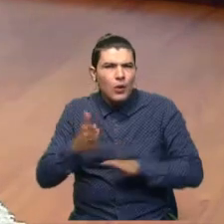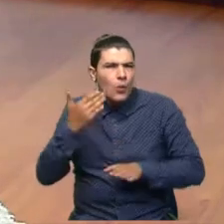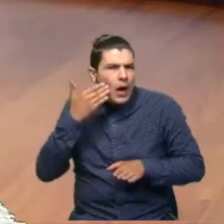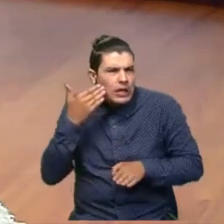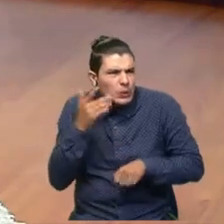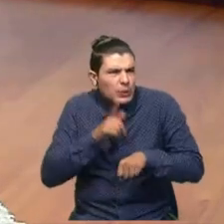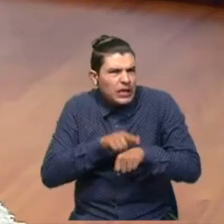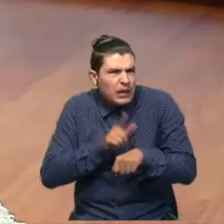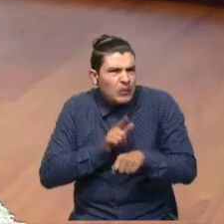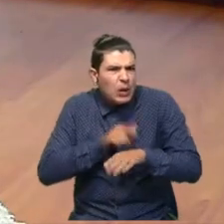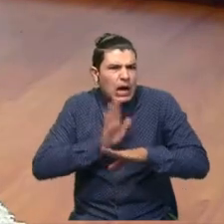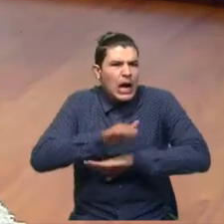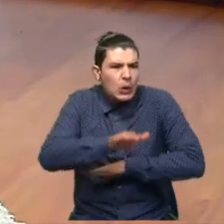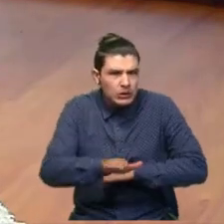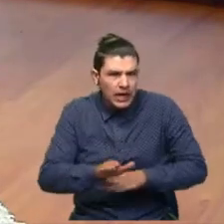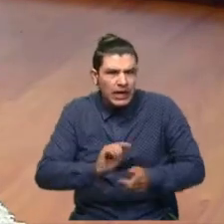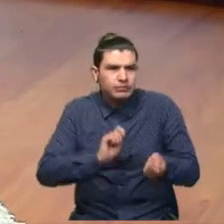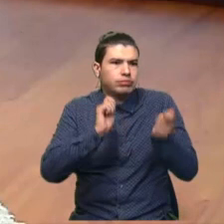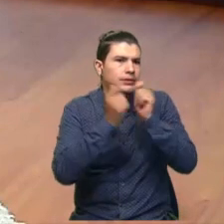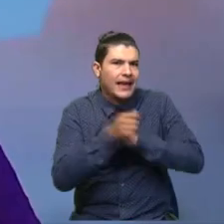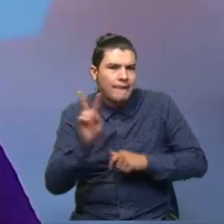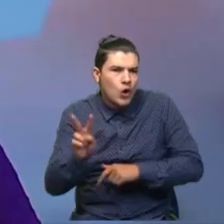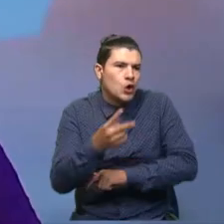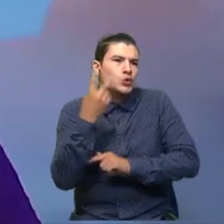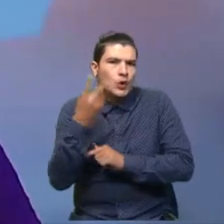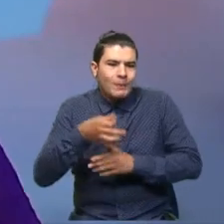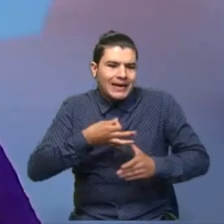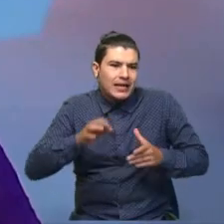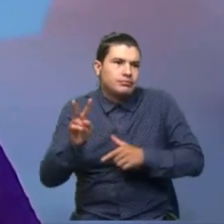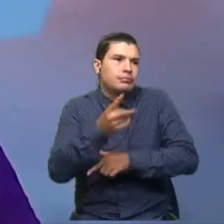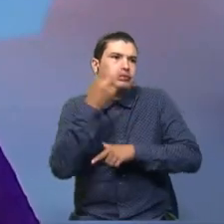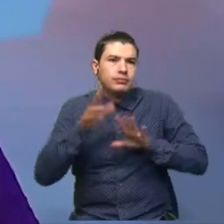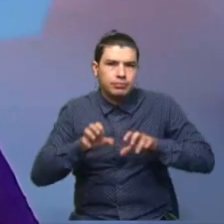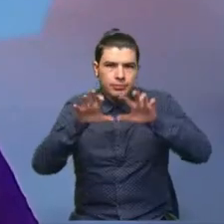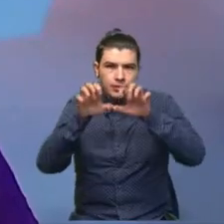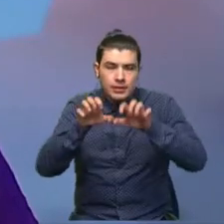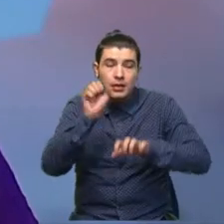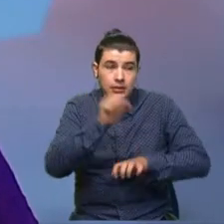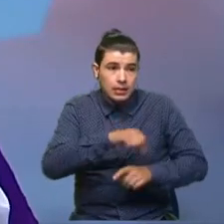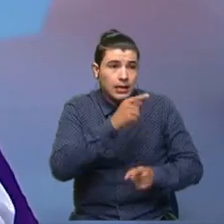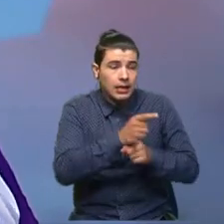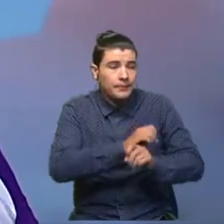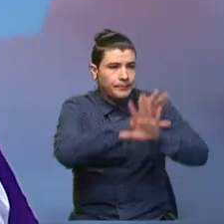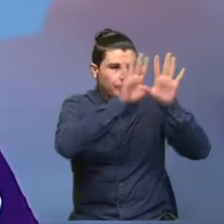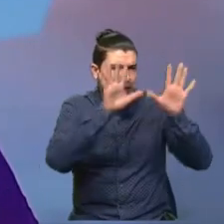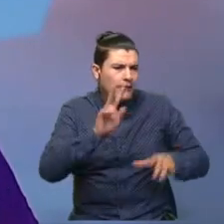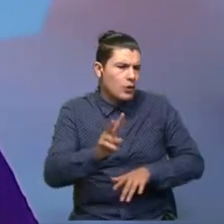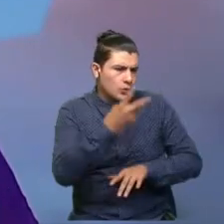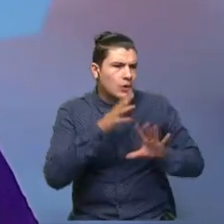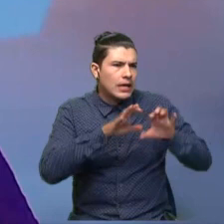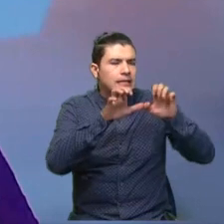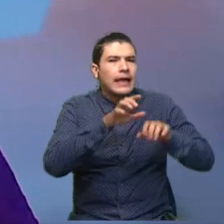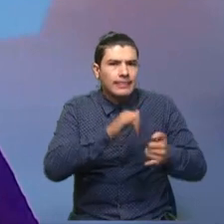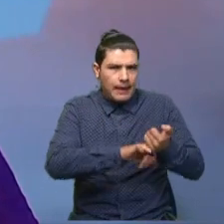cáncer esta bacteria. Sí, bueno, hay que tener claro que no solamente es que va a llevar al cáncer, sino que eso va a depender de varios factores,